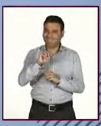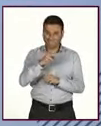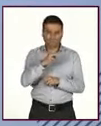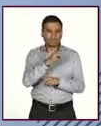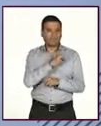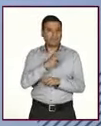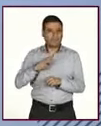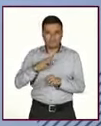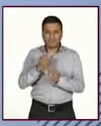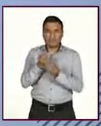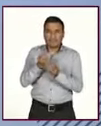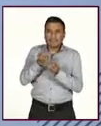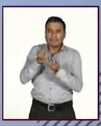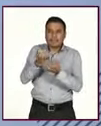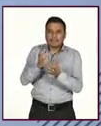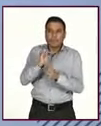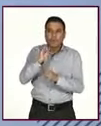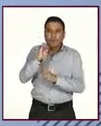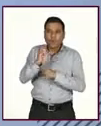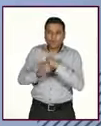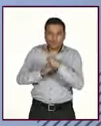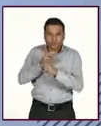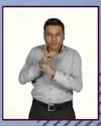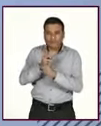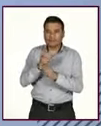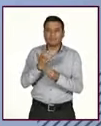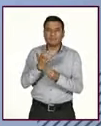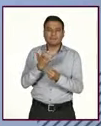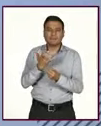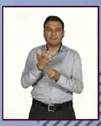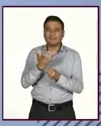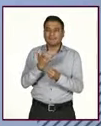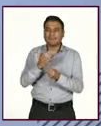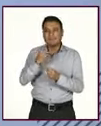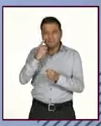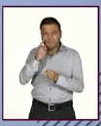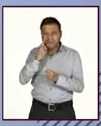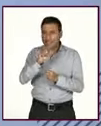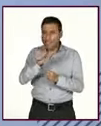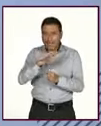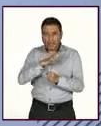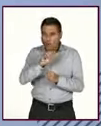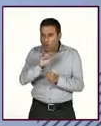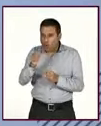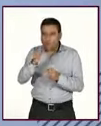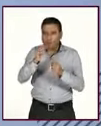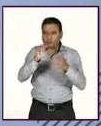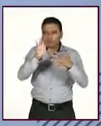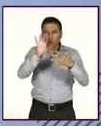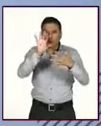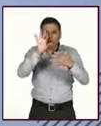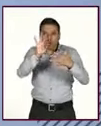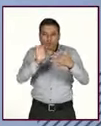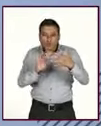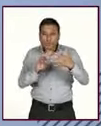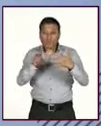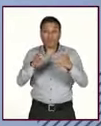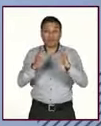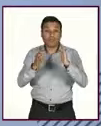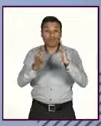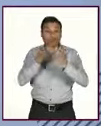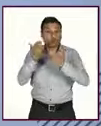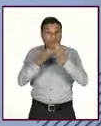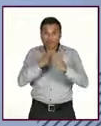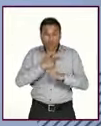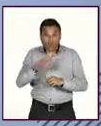ofrecerles otra oportunidad, en ofrecerles otras opciones, ¿no? Porque tal vez es lo que decía, ¿no? Tal vez no le gusta el estudio, pero es